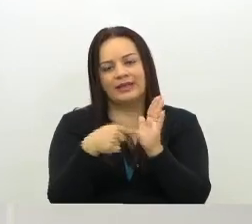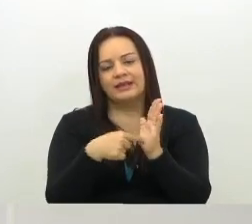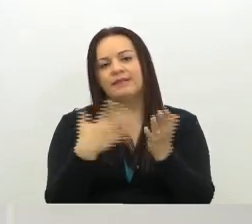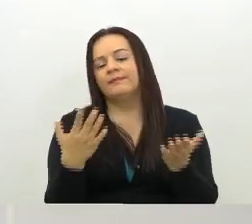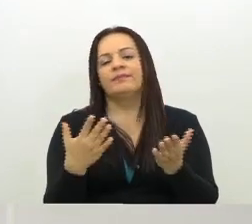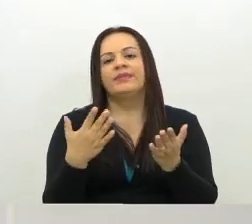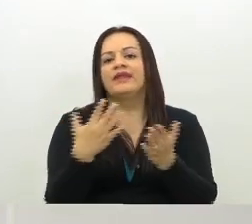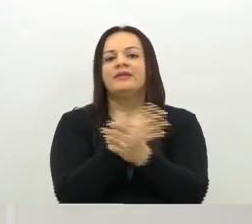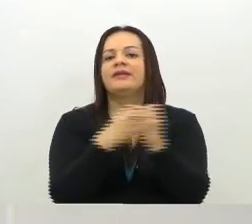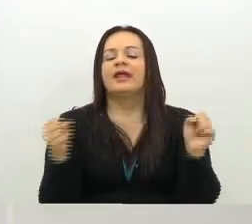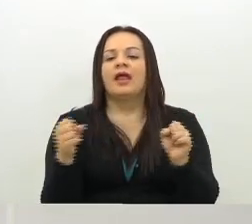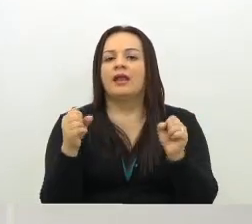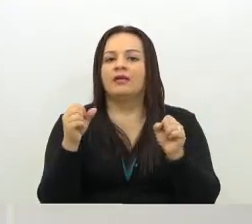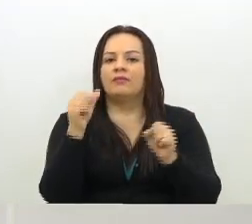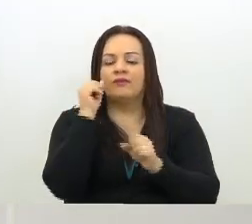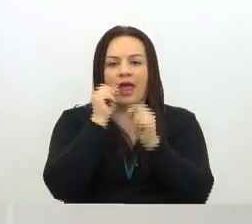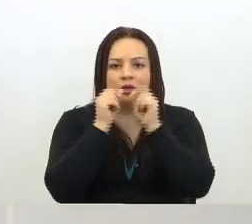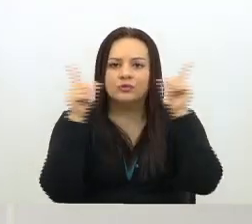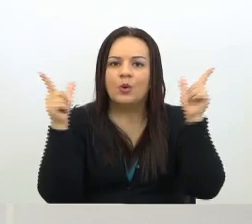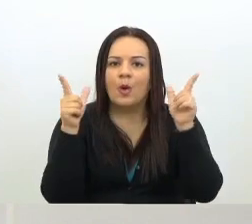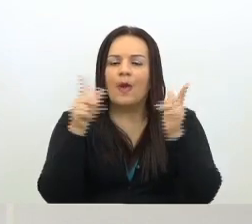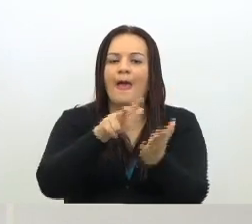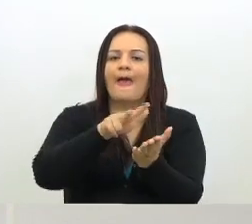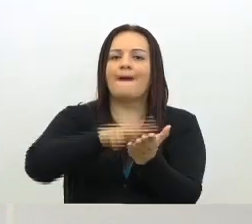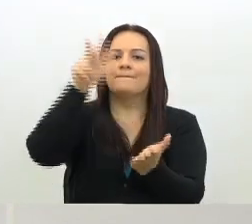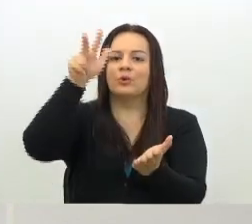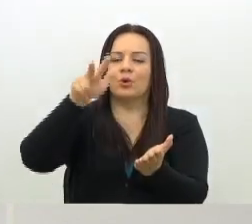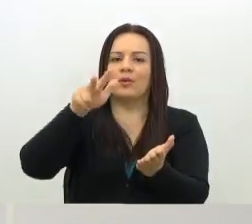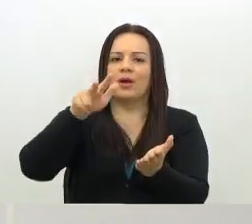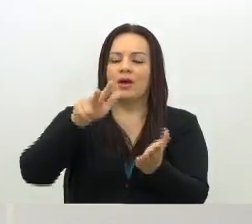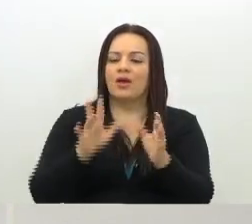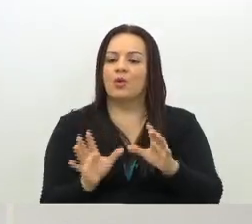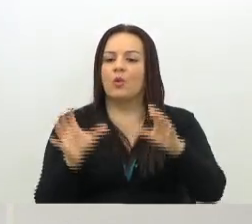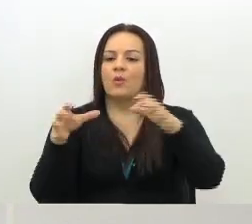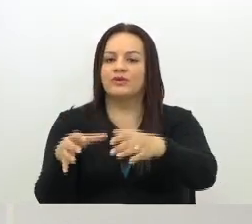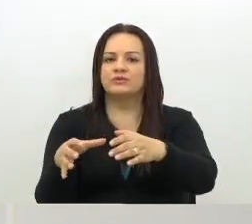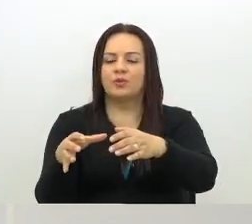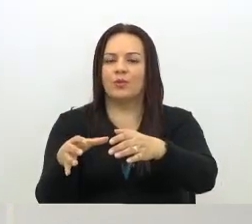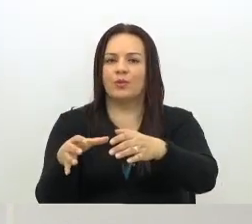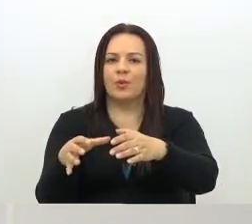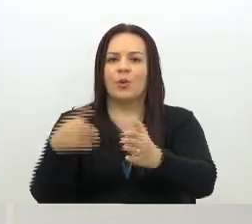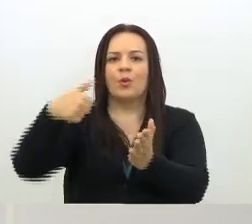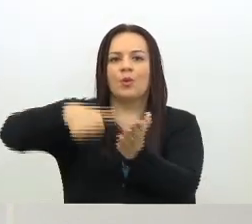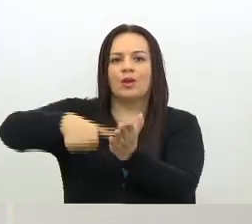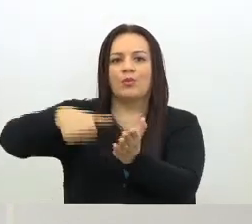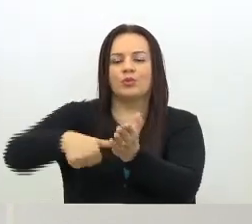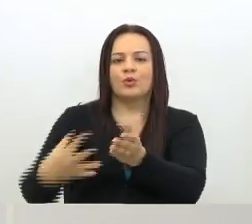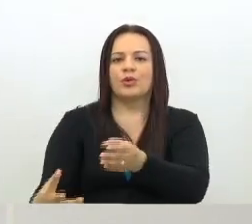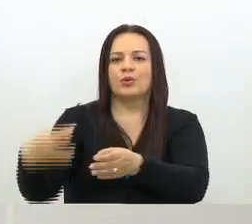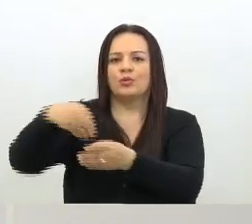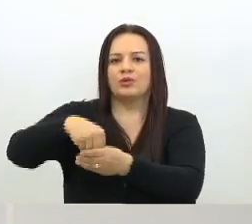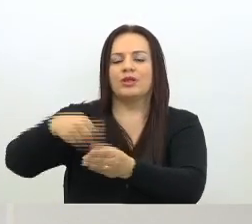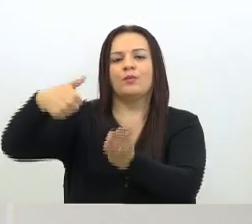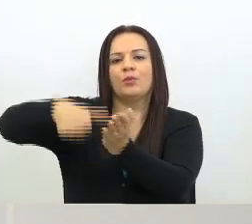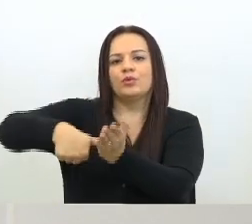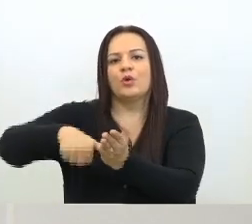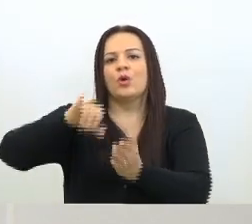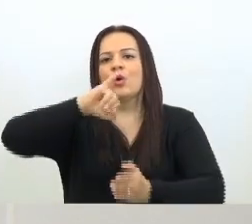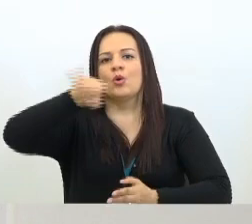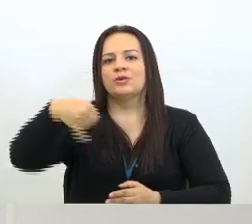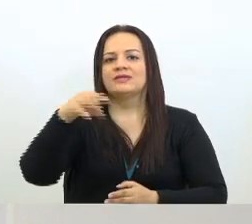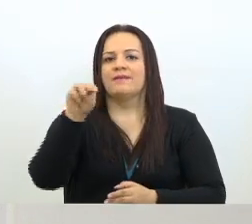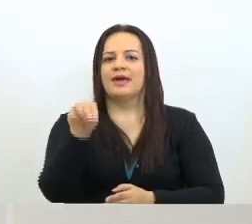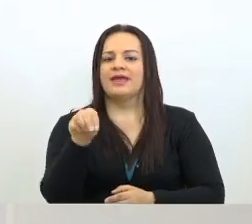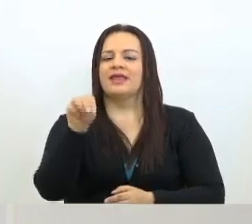redacción que fue aprobada por unanimidad en comisión con el voto, incluyendo el voto del diputado José María Villalta